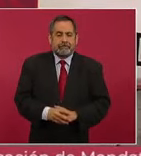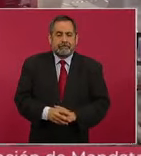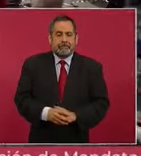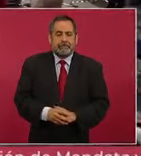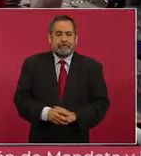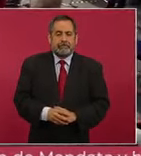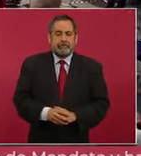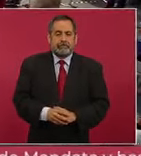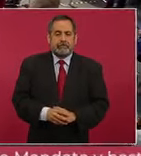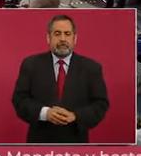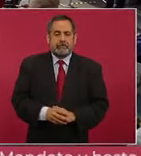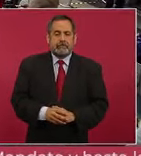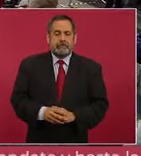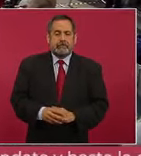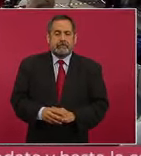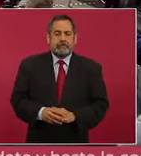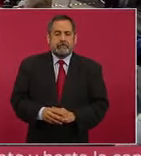¿Mande?